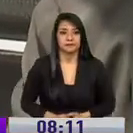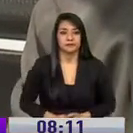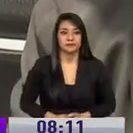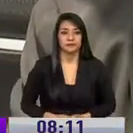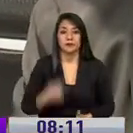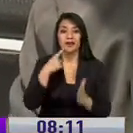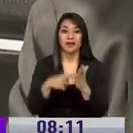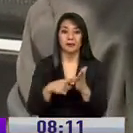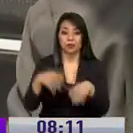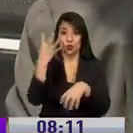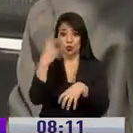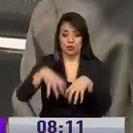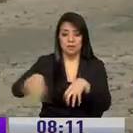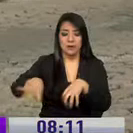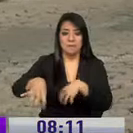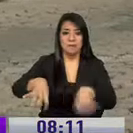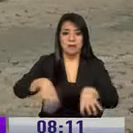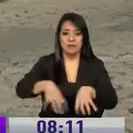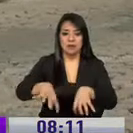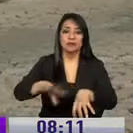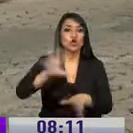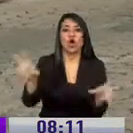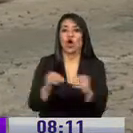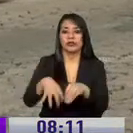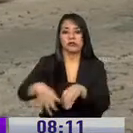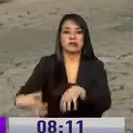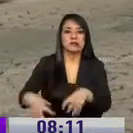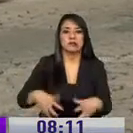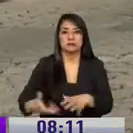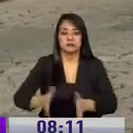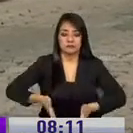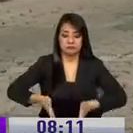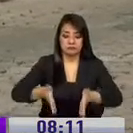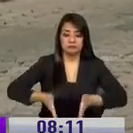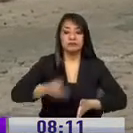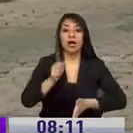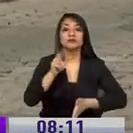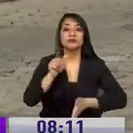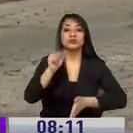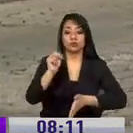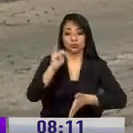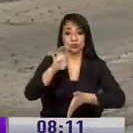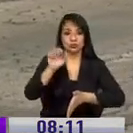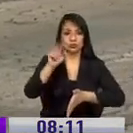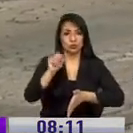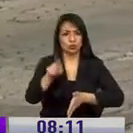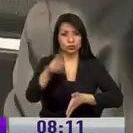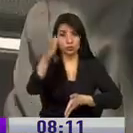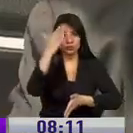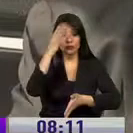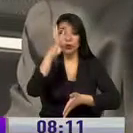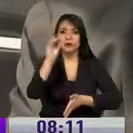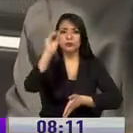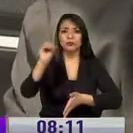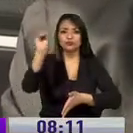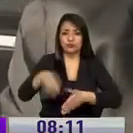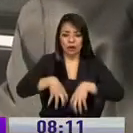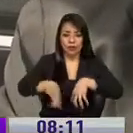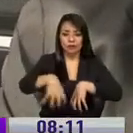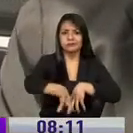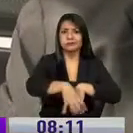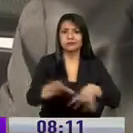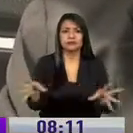cuando se mueve un adoquín se empieza a mover todo, y en la calle La Asunción vemos que un 40% tiene de adoquín y está todo ese